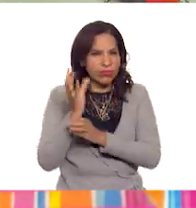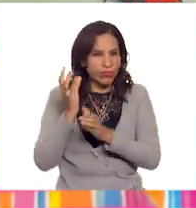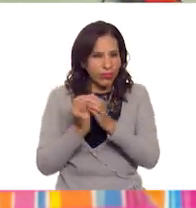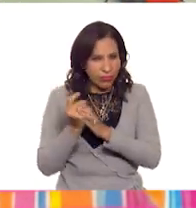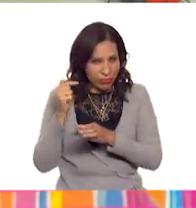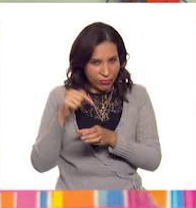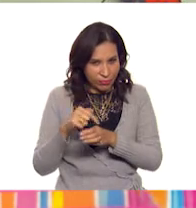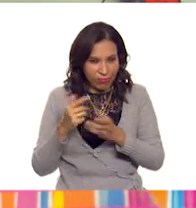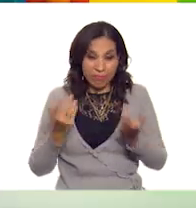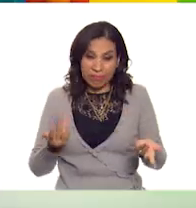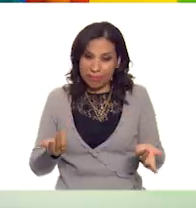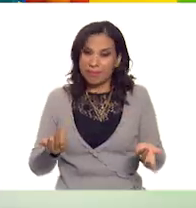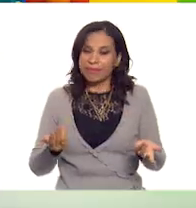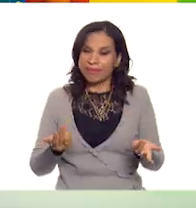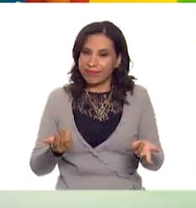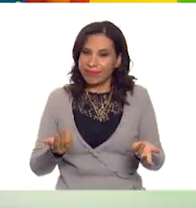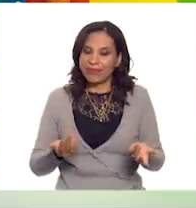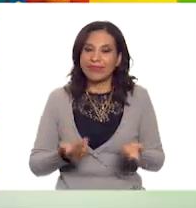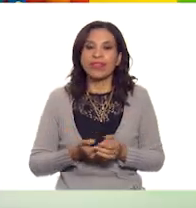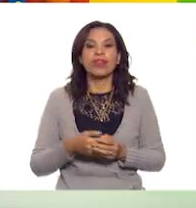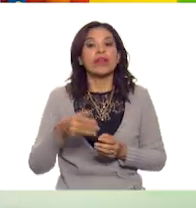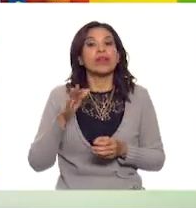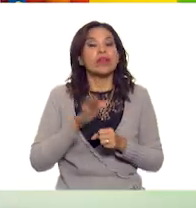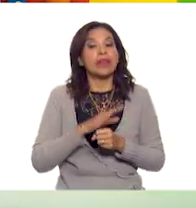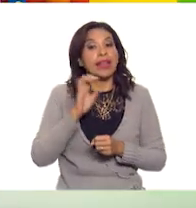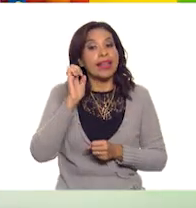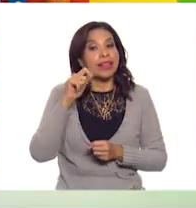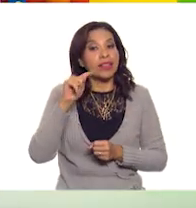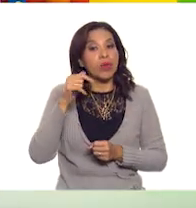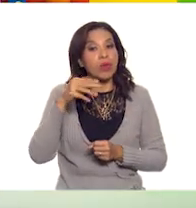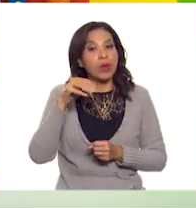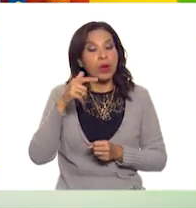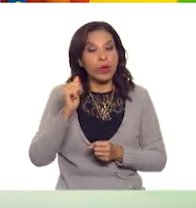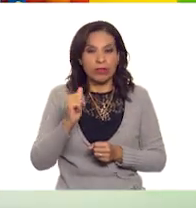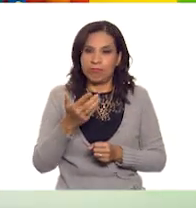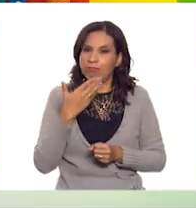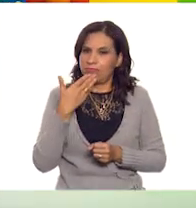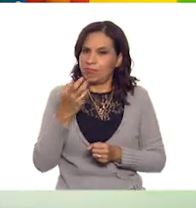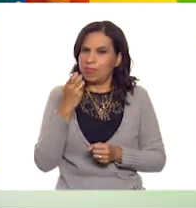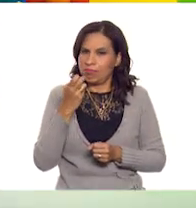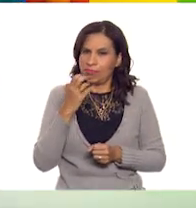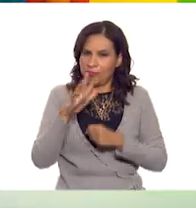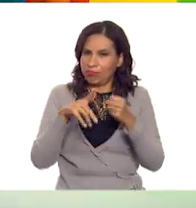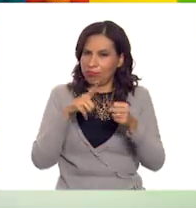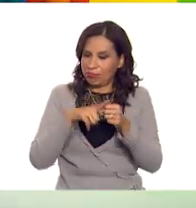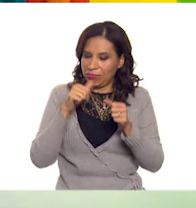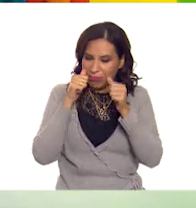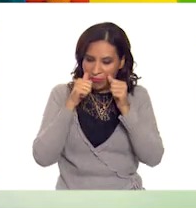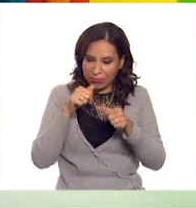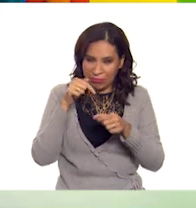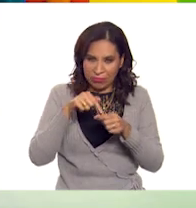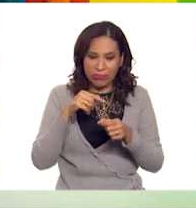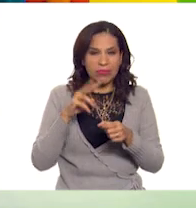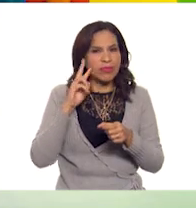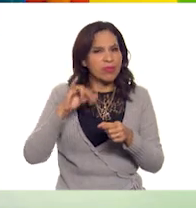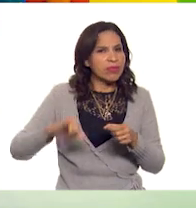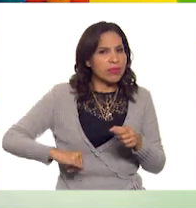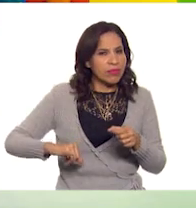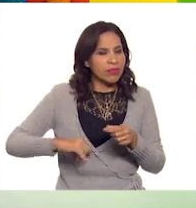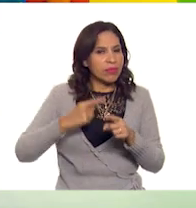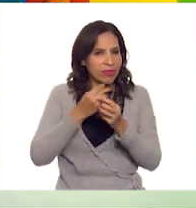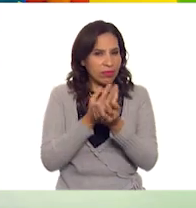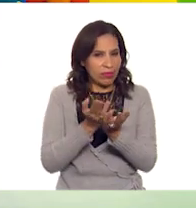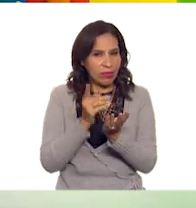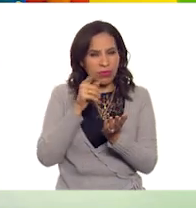ellos. ¡Ay! Entomóloga. Suena muy bien, Rosita. ¡Qué interesantes opciones!